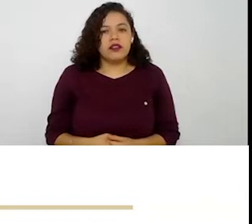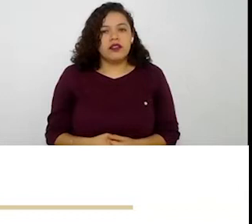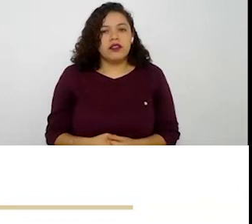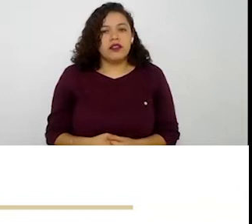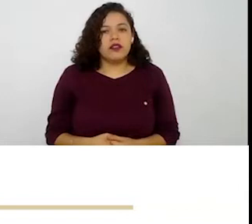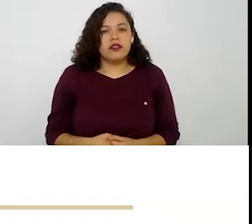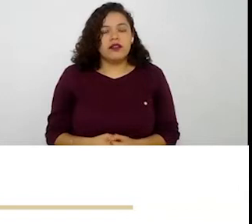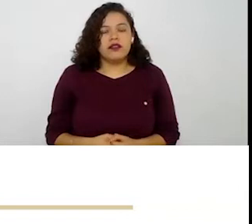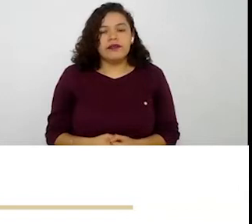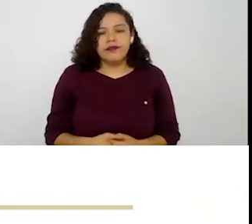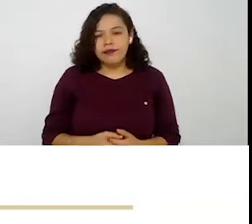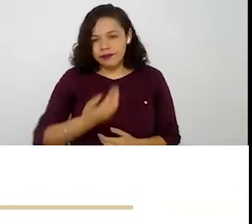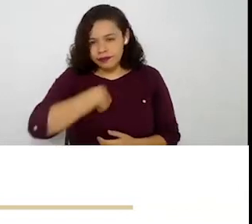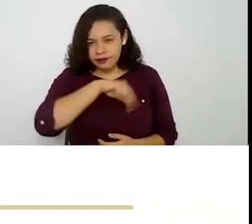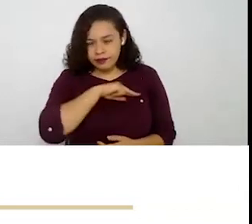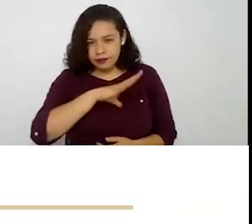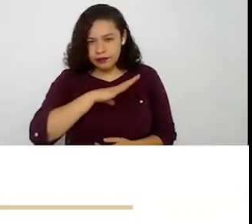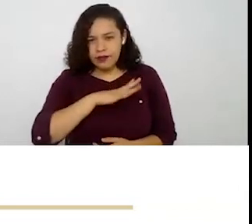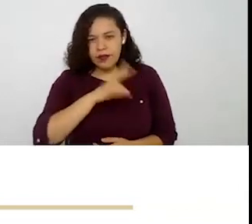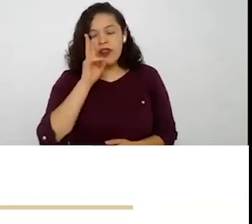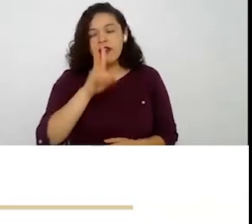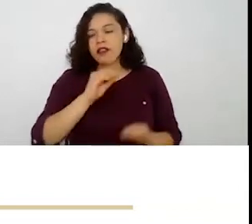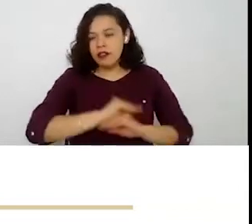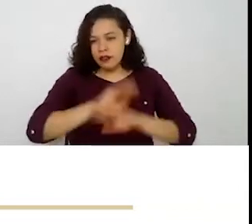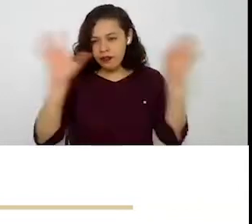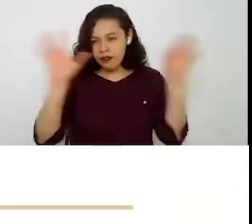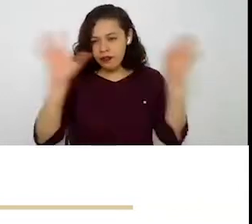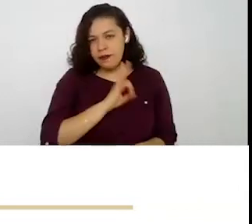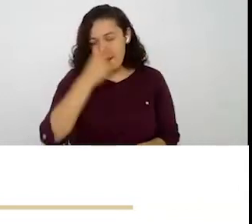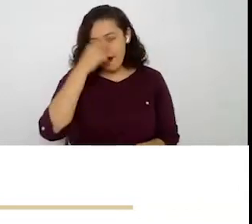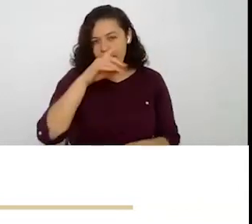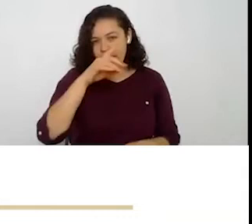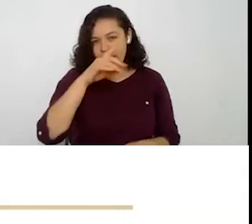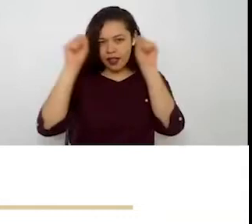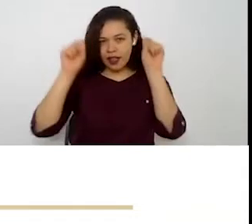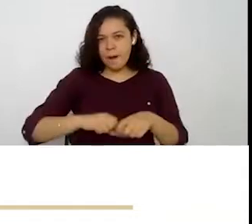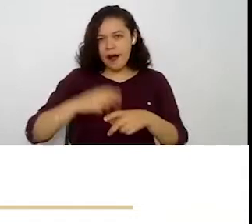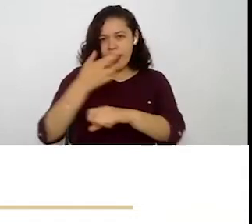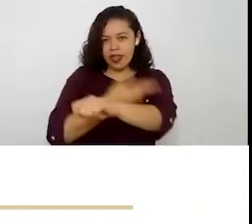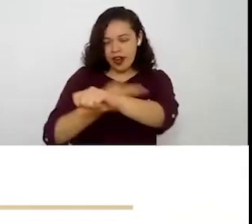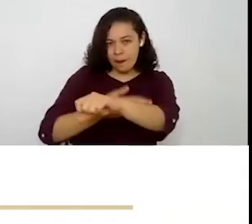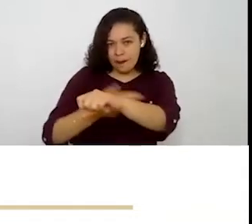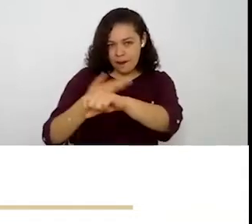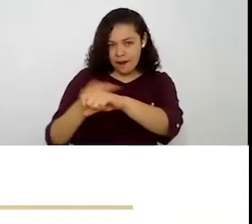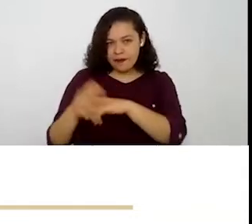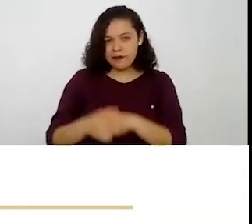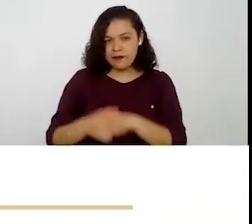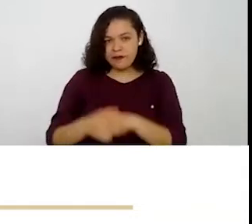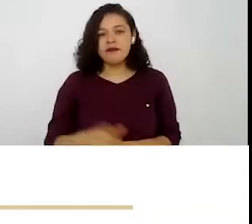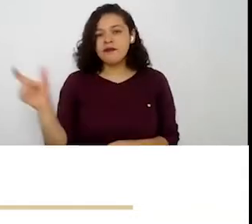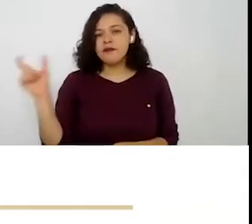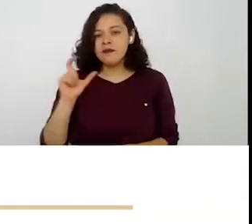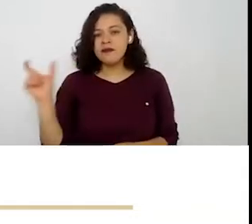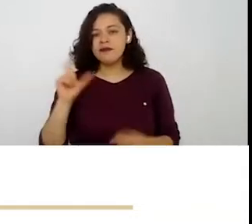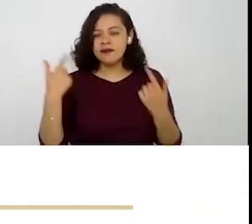digamos tener o ver muy claramente en el sistema de tramita cuando cuando aparezca esta parte